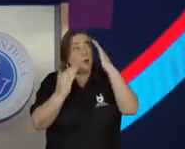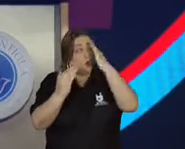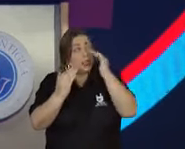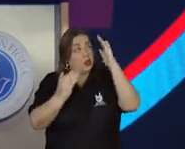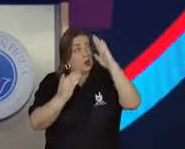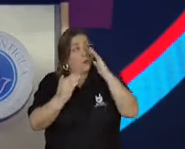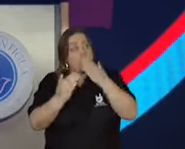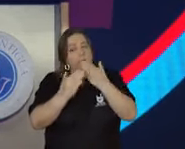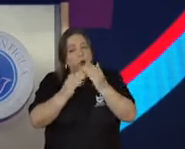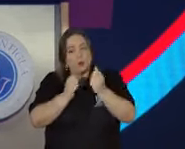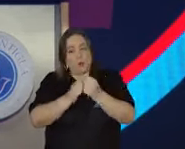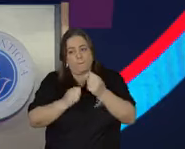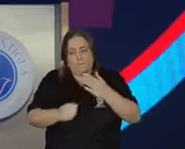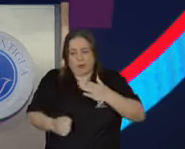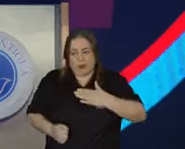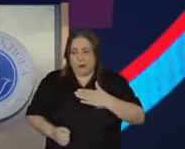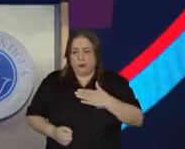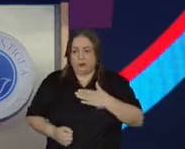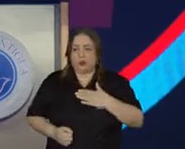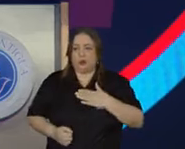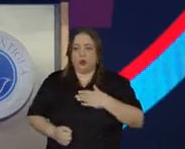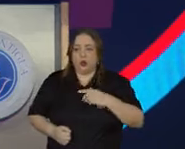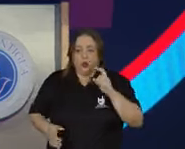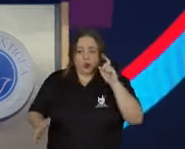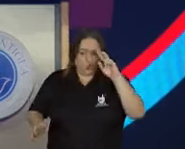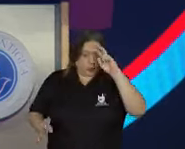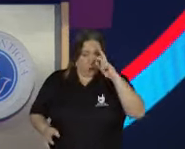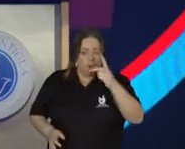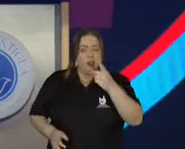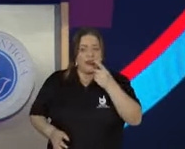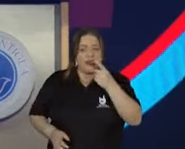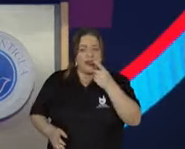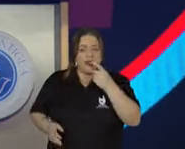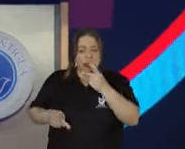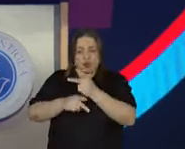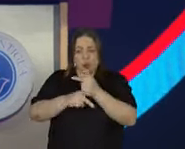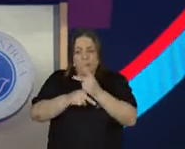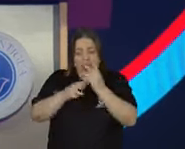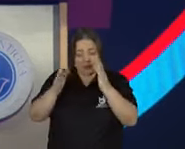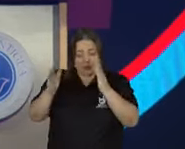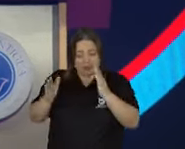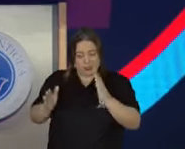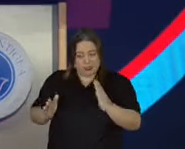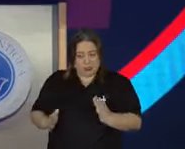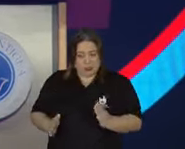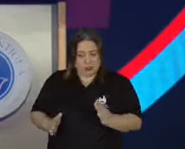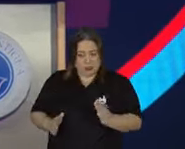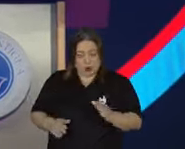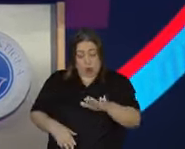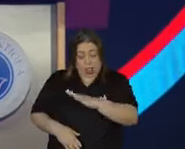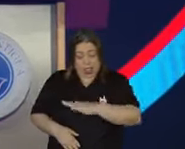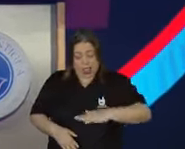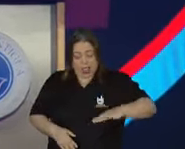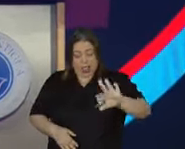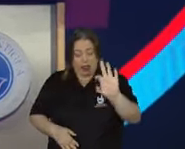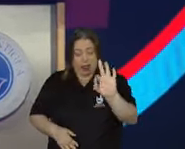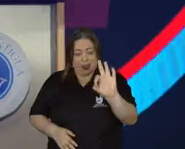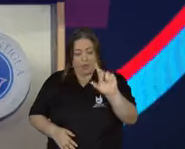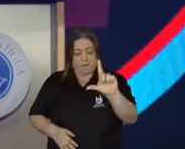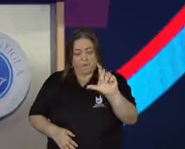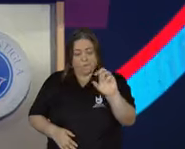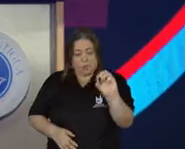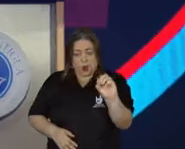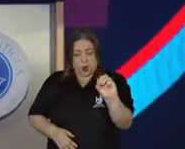el privilegio de conocer al supervisor de las asambleas de Dios a nivel de todo el estado de la Florida, un hombre